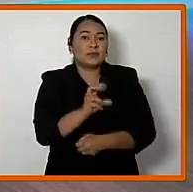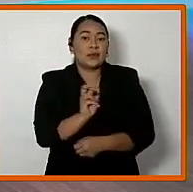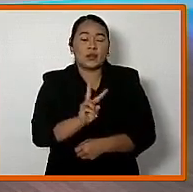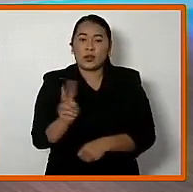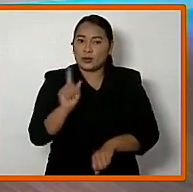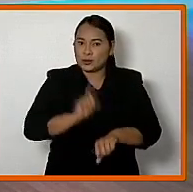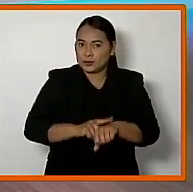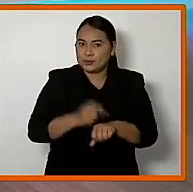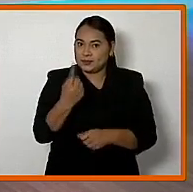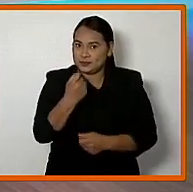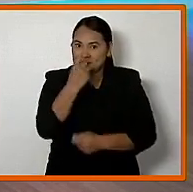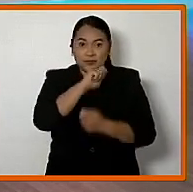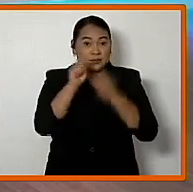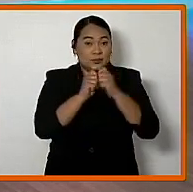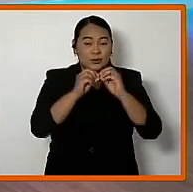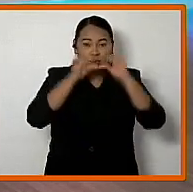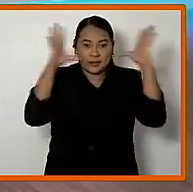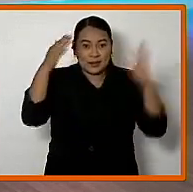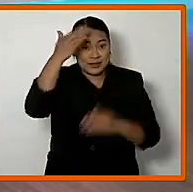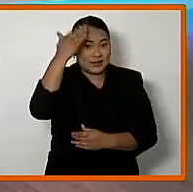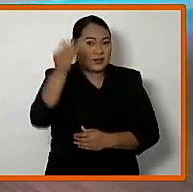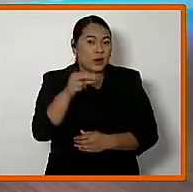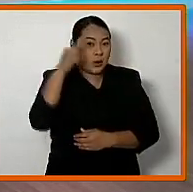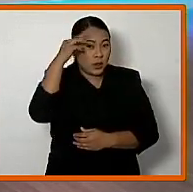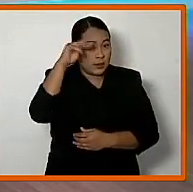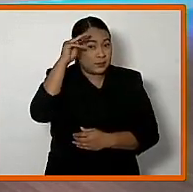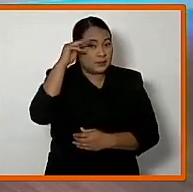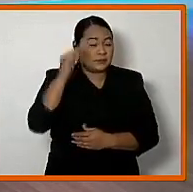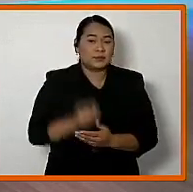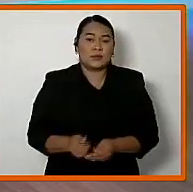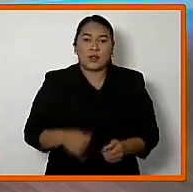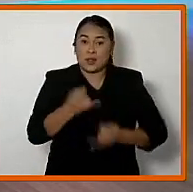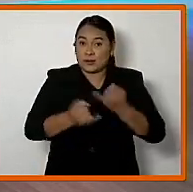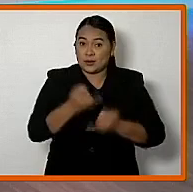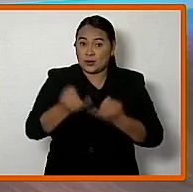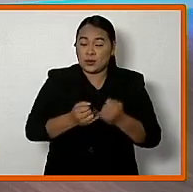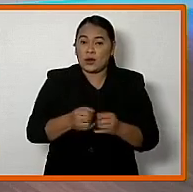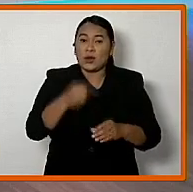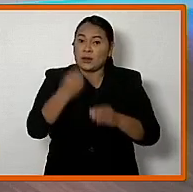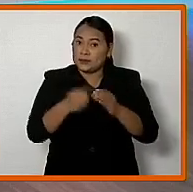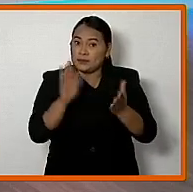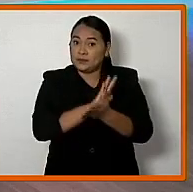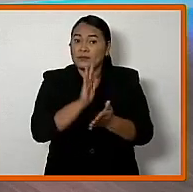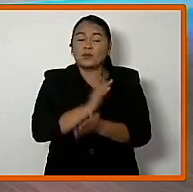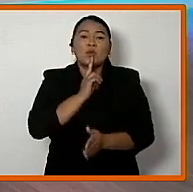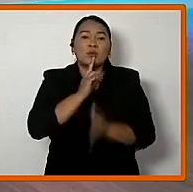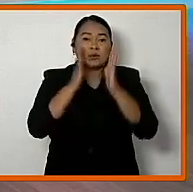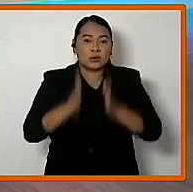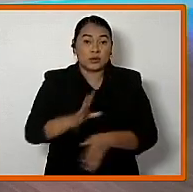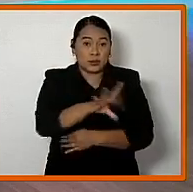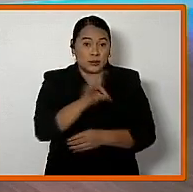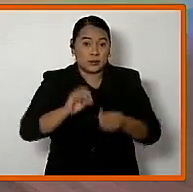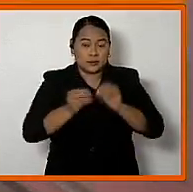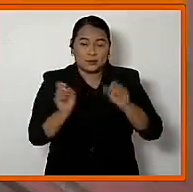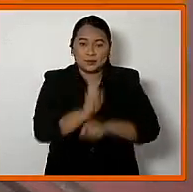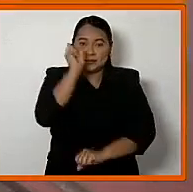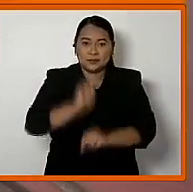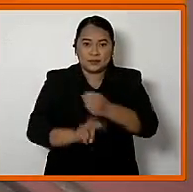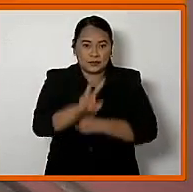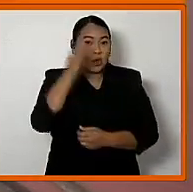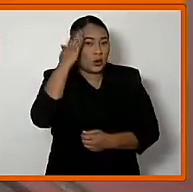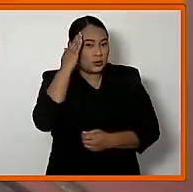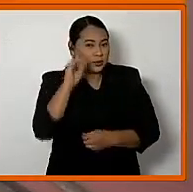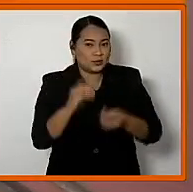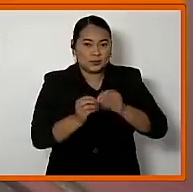de la mañana. Te saluda Natalia Pérez y espero tengas tu guía catracha en mano para ganar a lo catracho con premiado. Se viene tu primer número con tu